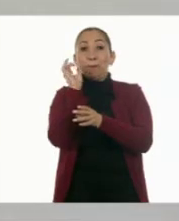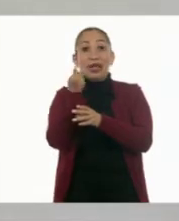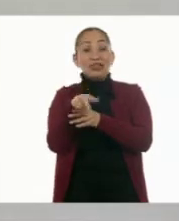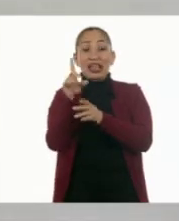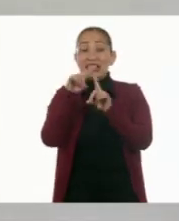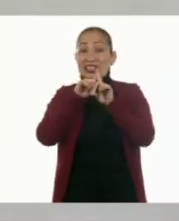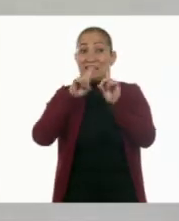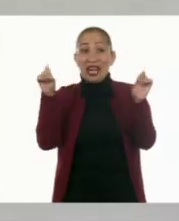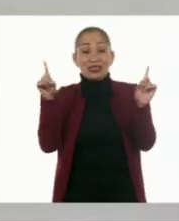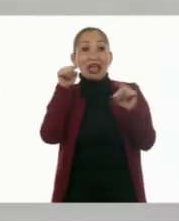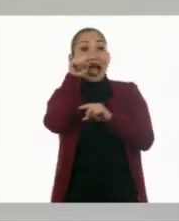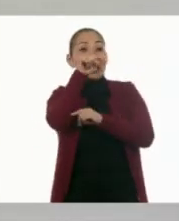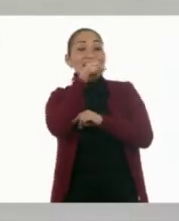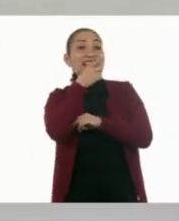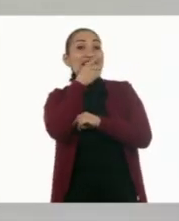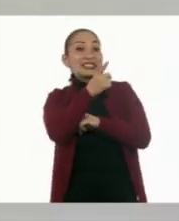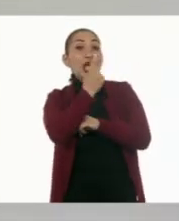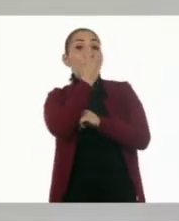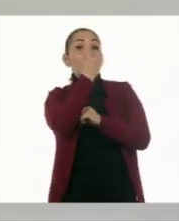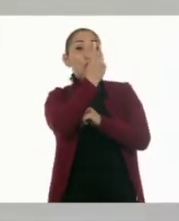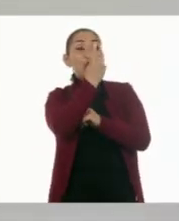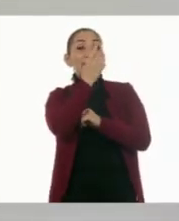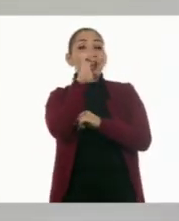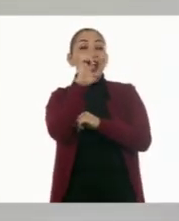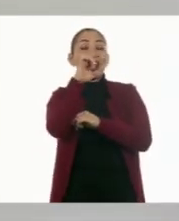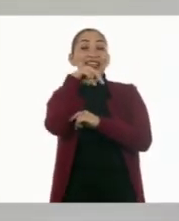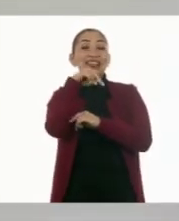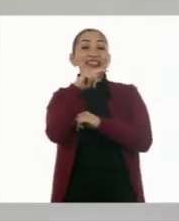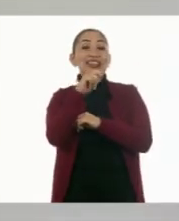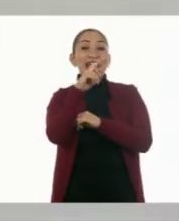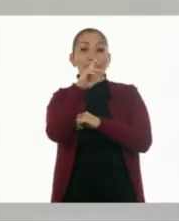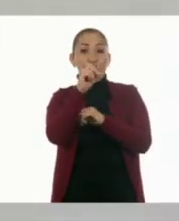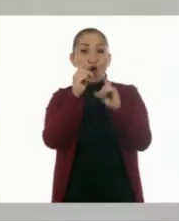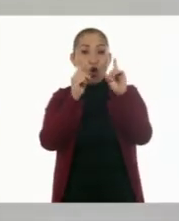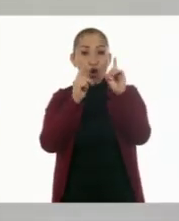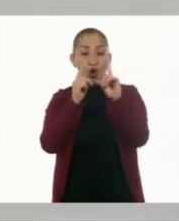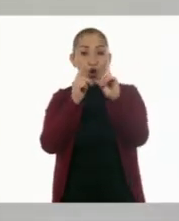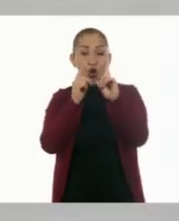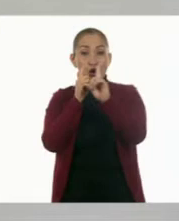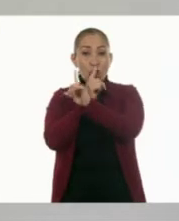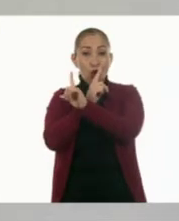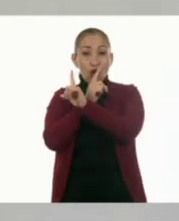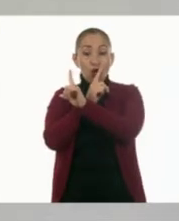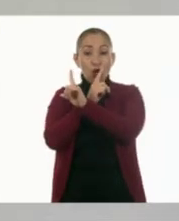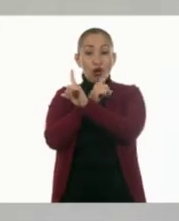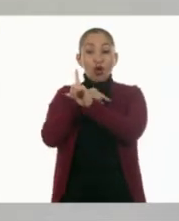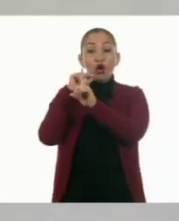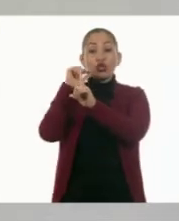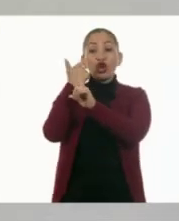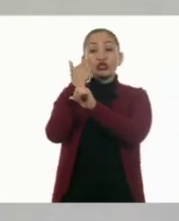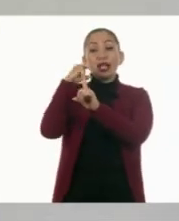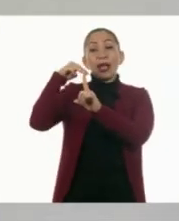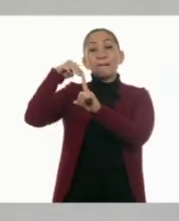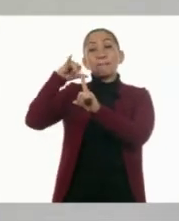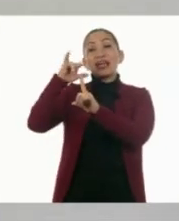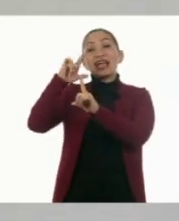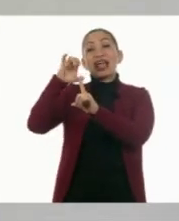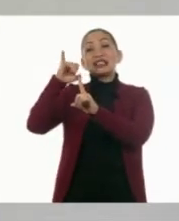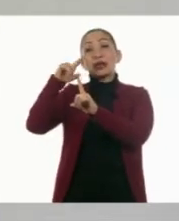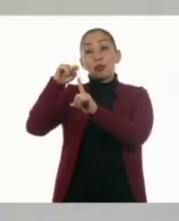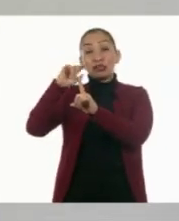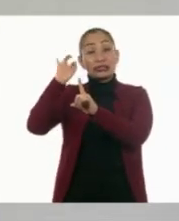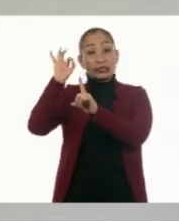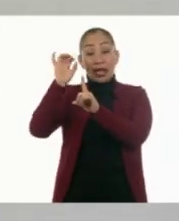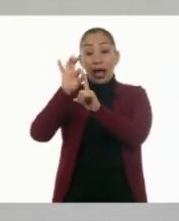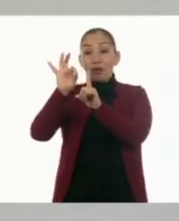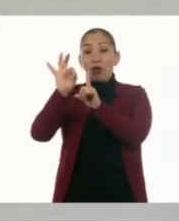completamente diferente. Aquí ya tenemos un entero. Es un entero, 12 milésimos. Sin embargo, si dejáramos el 10